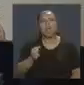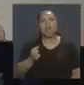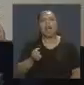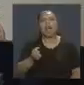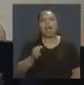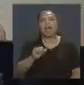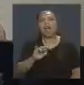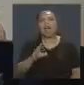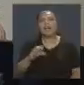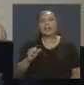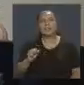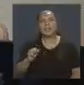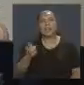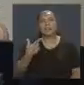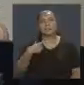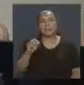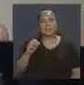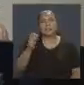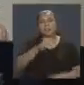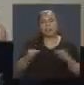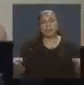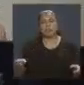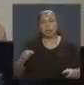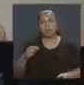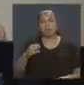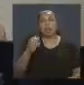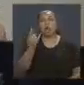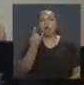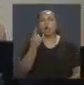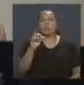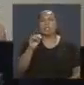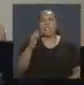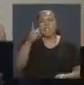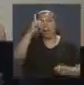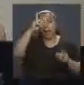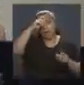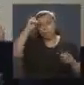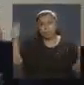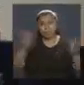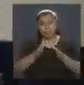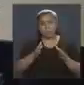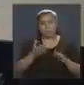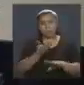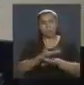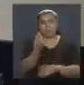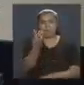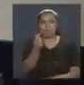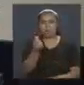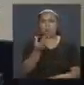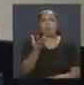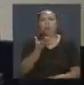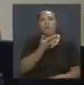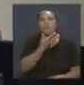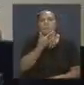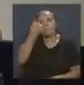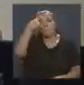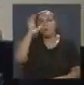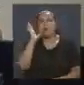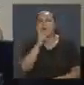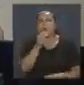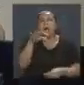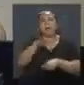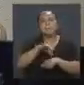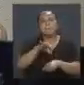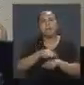hay un promedio de 70 personas que van a un CEFAM a pedir números y no dan más de cuatro números porque la verdad es que no hay médicos. Por tanto, hoy día